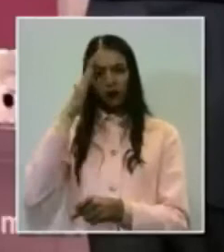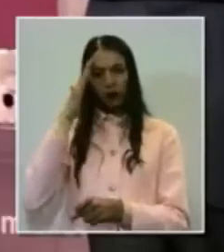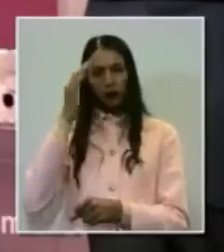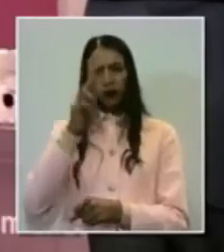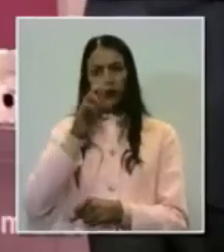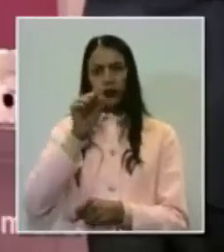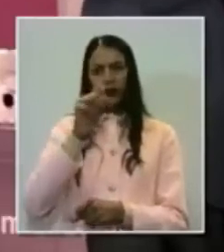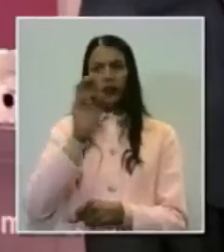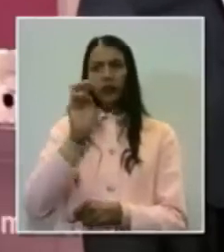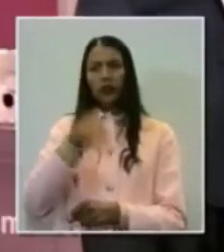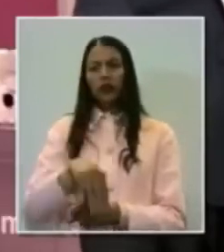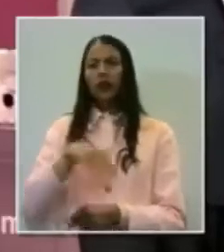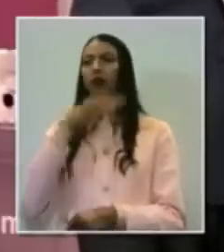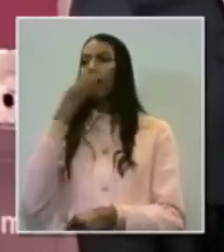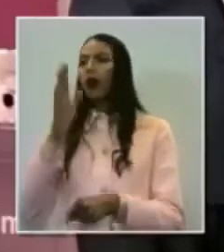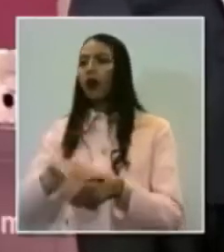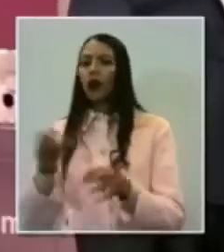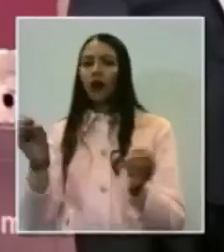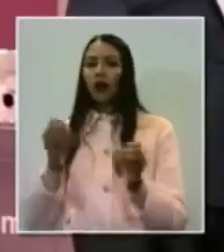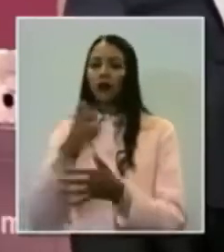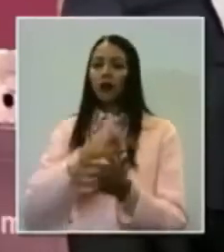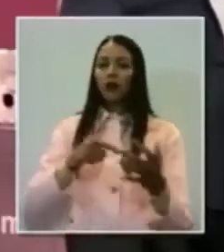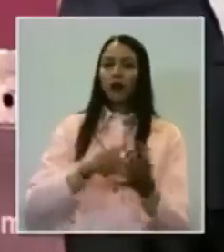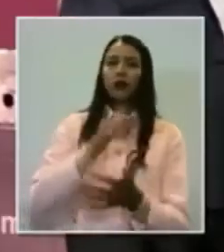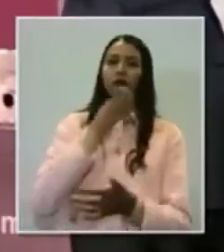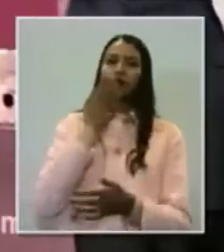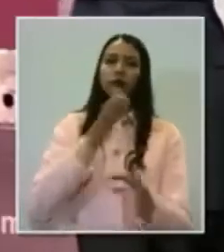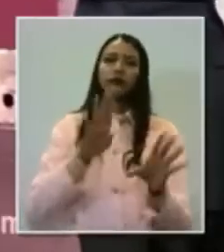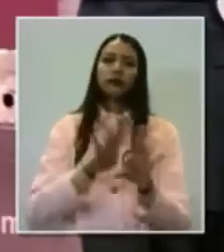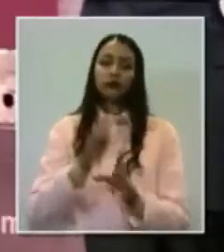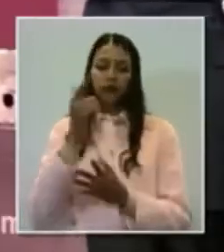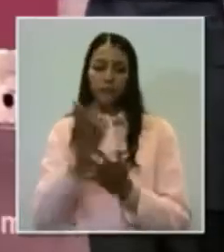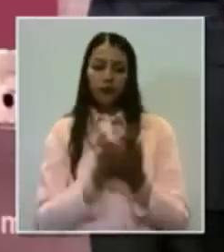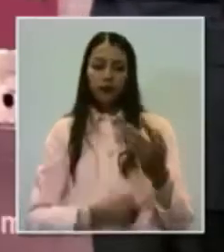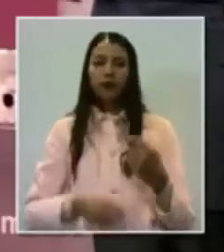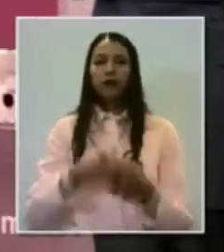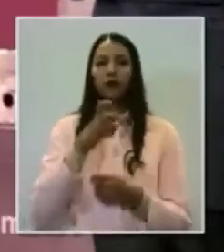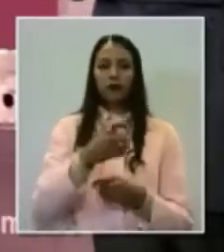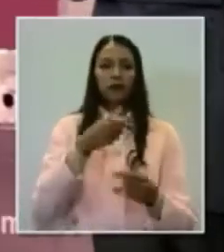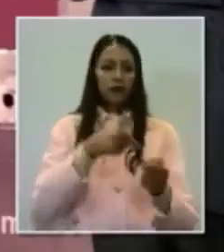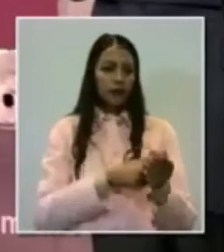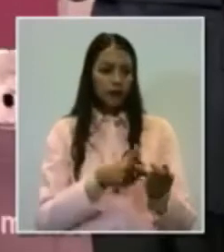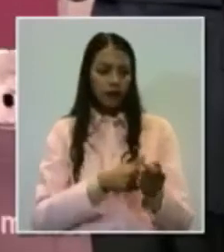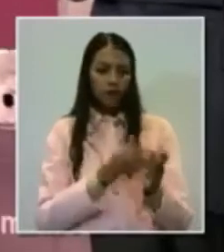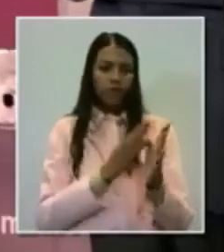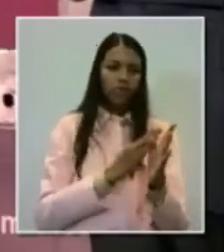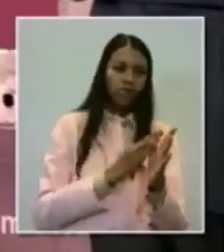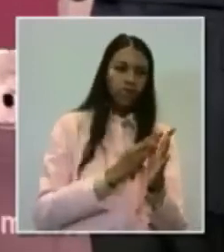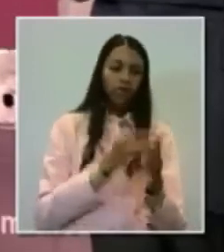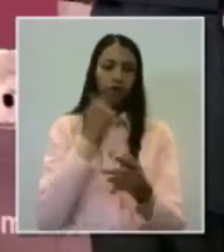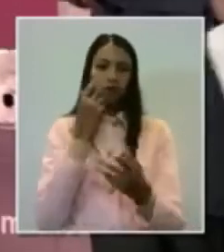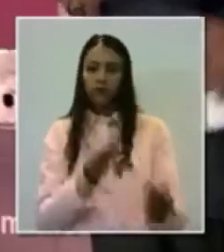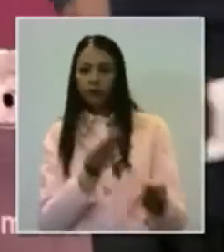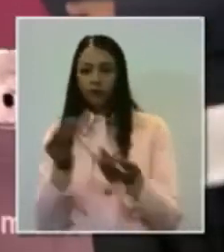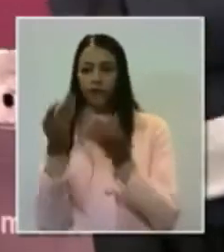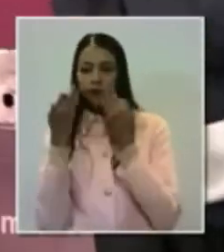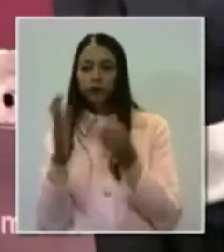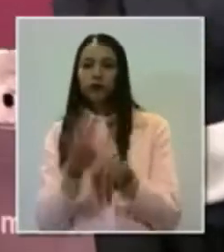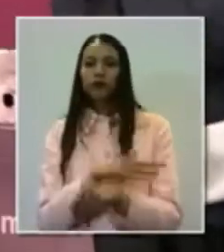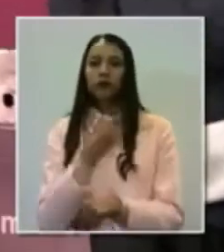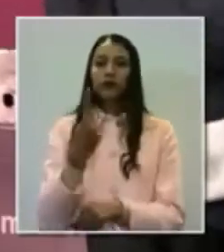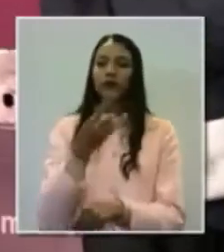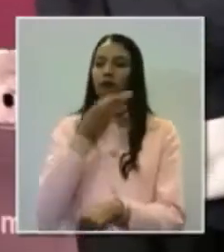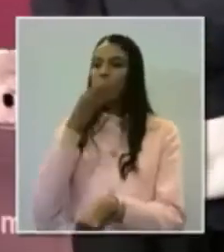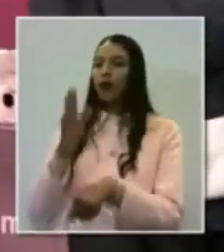esos espacios que hay en las escuelas a través de las plantillas, por eso las esconden, ¿sí? Porque no las